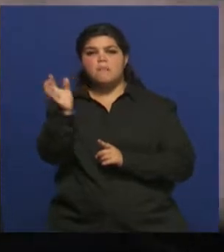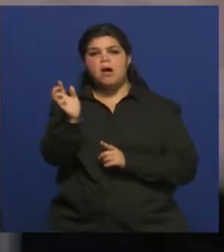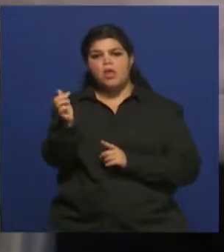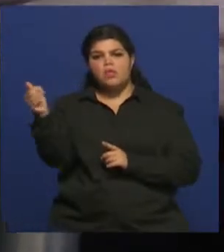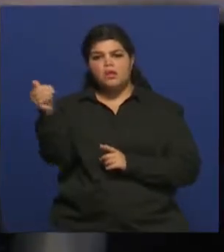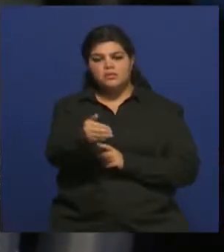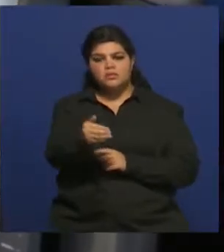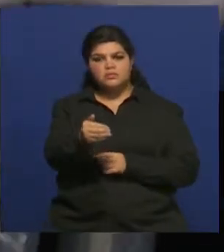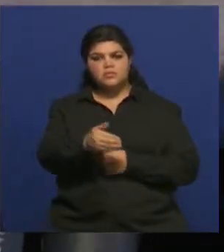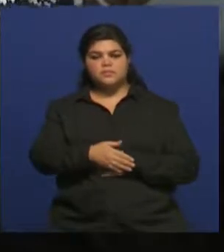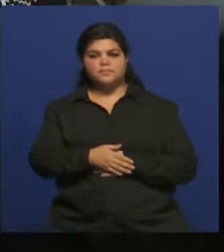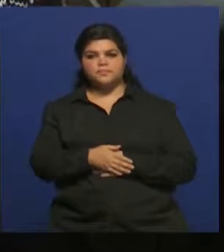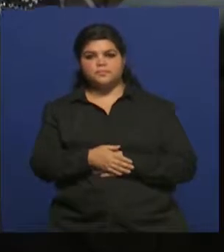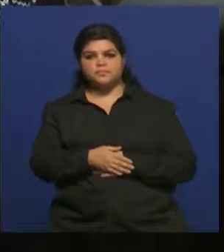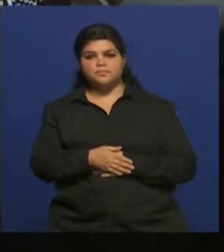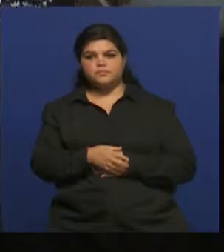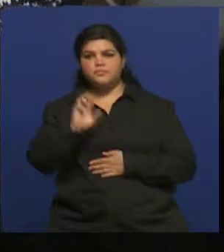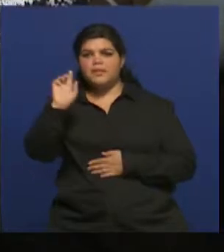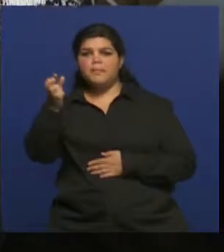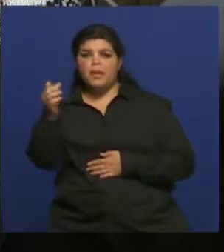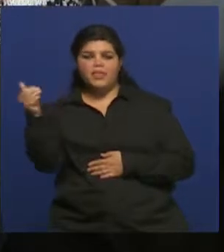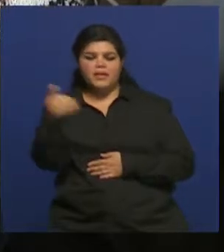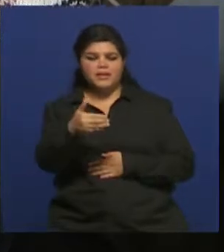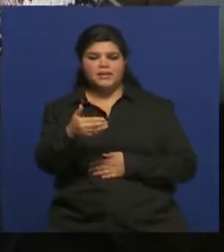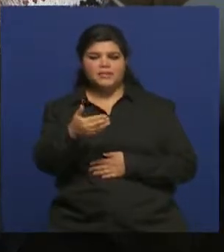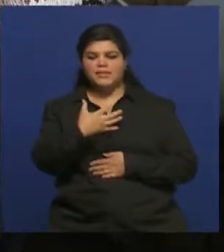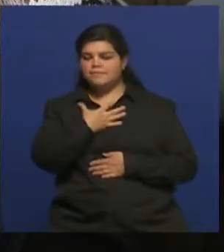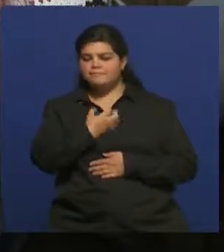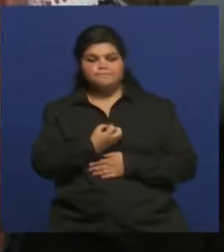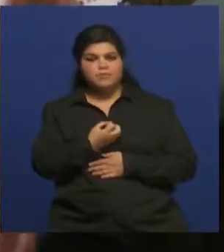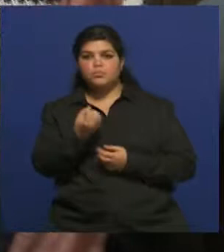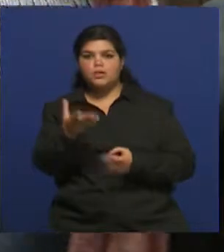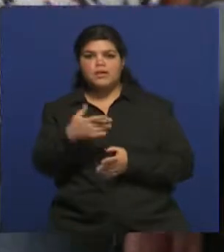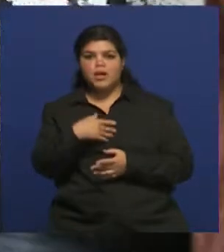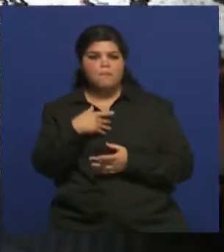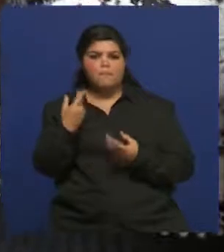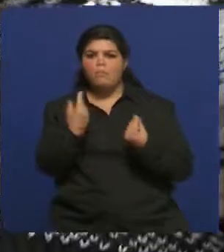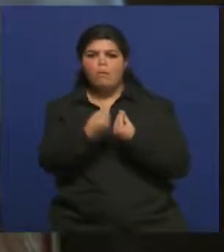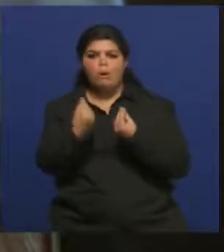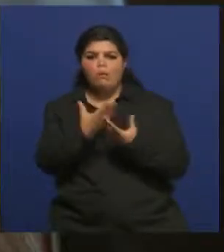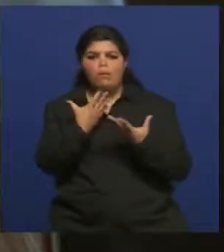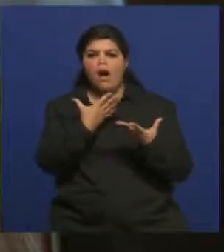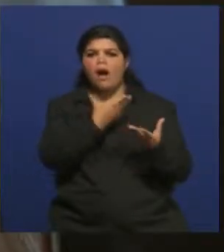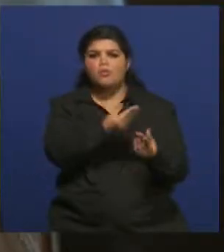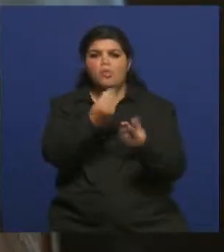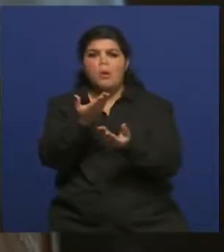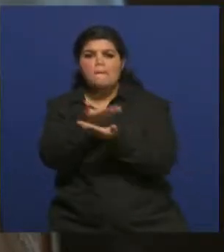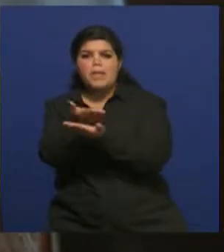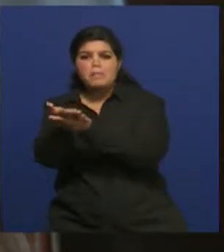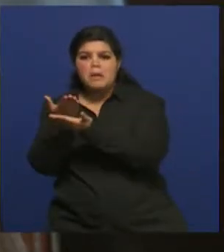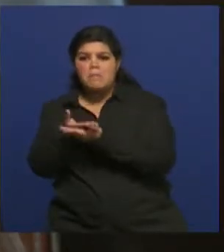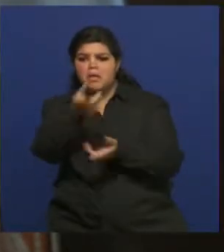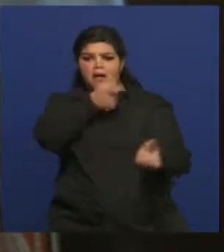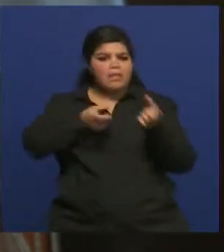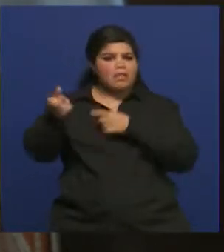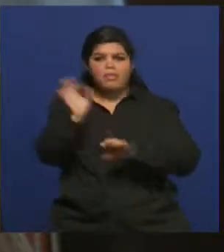veces muy angustiados porque han golpeado muchísimas puertas y no obtienen respuesta.